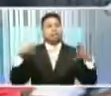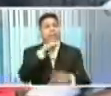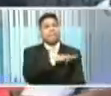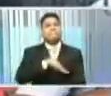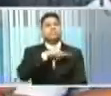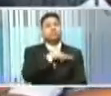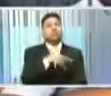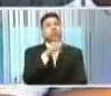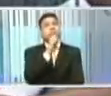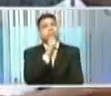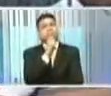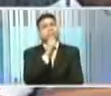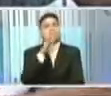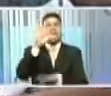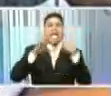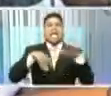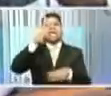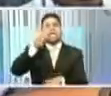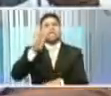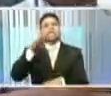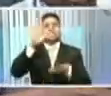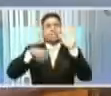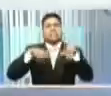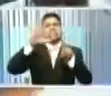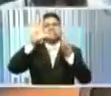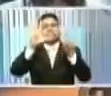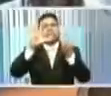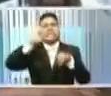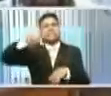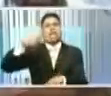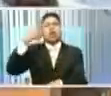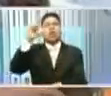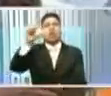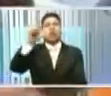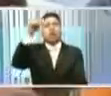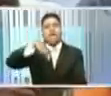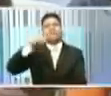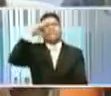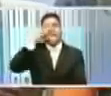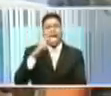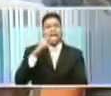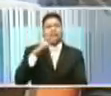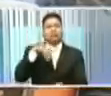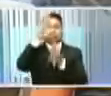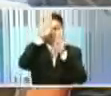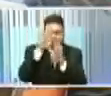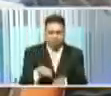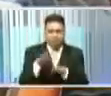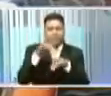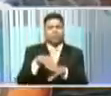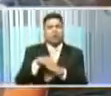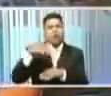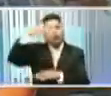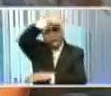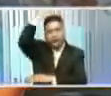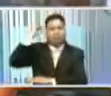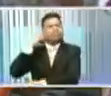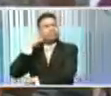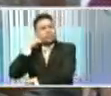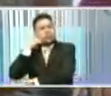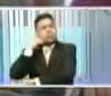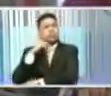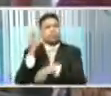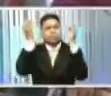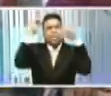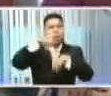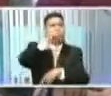el 15 y el 16 de julio de este año en homenaje a Francisco de Miranda. ¿Están de acuerdo?